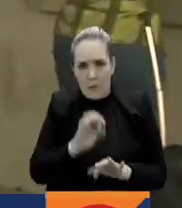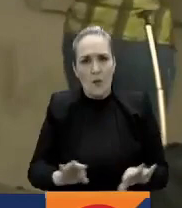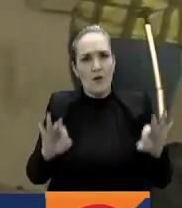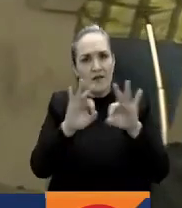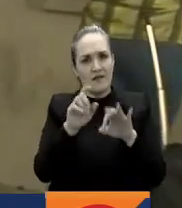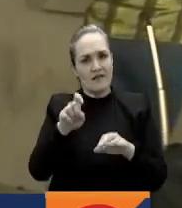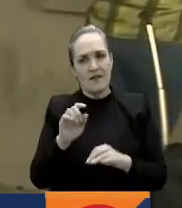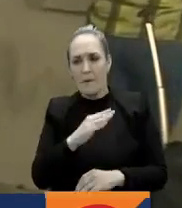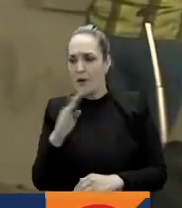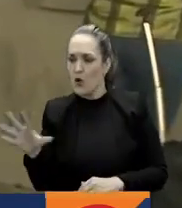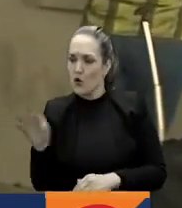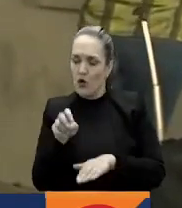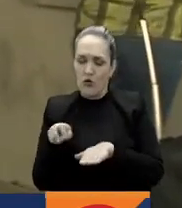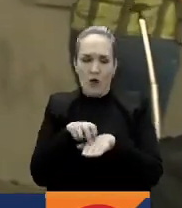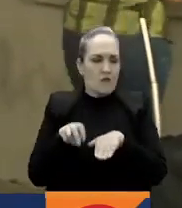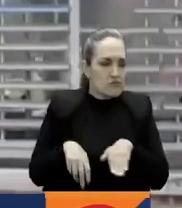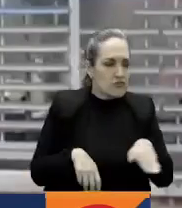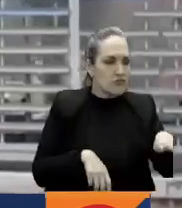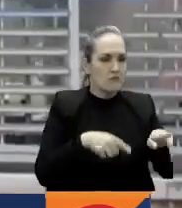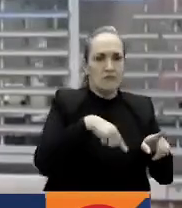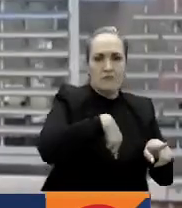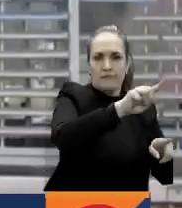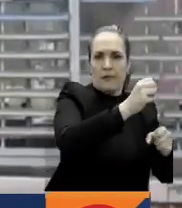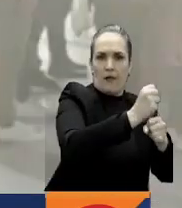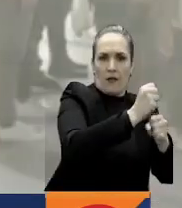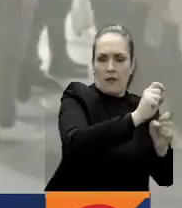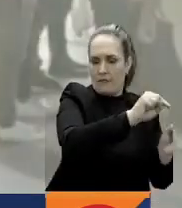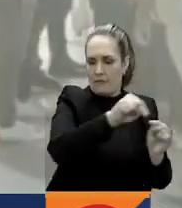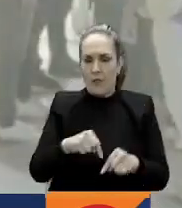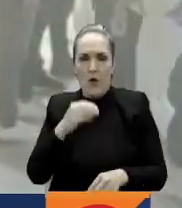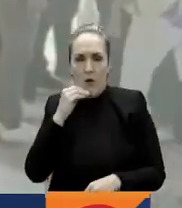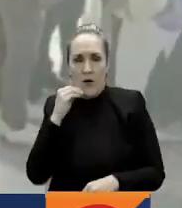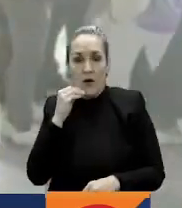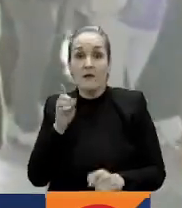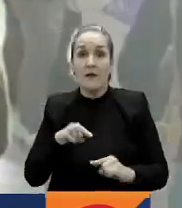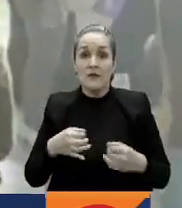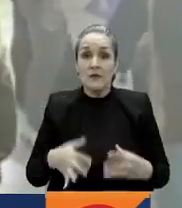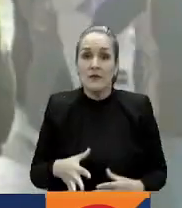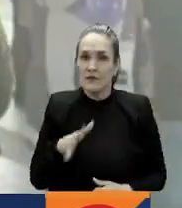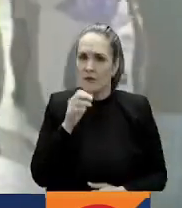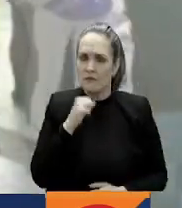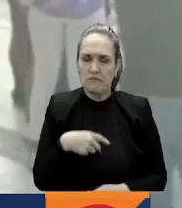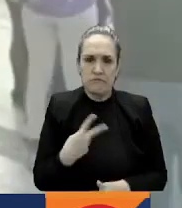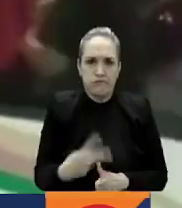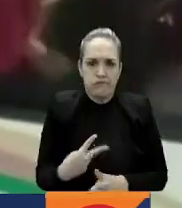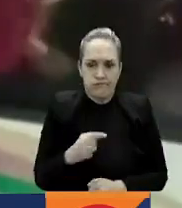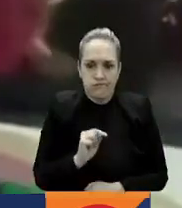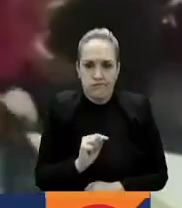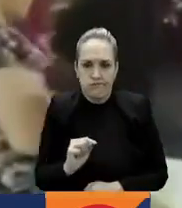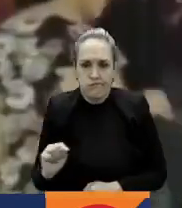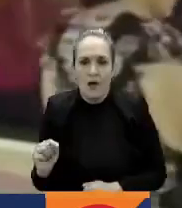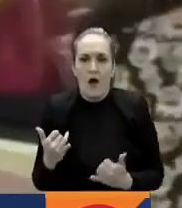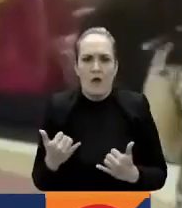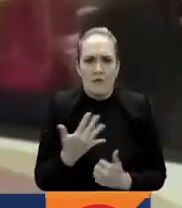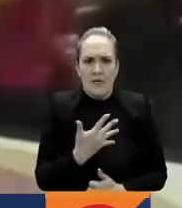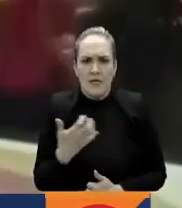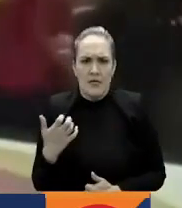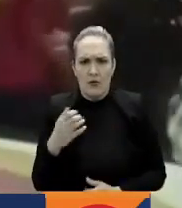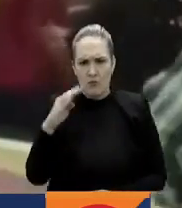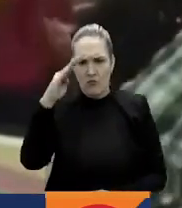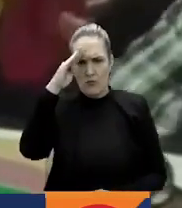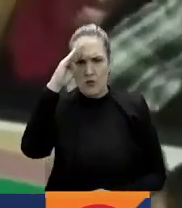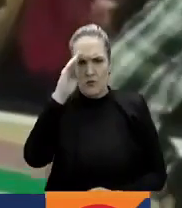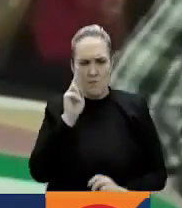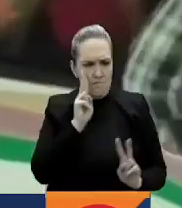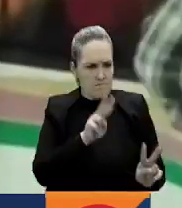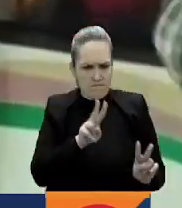podamos desplazarnos a nuestros hogares. Otro problema es la inseguridad. Por esto, más de 500 hombres de la Policía Metropolitana